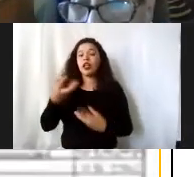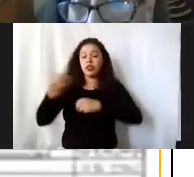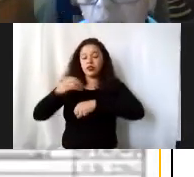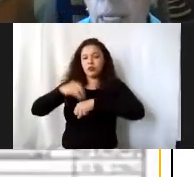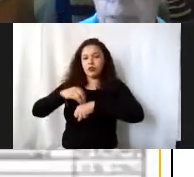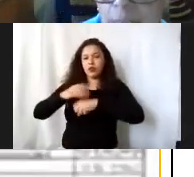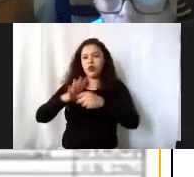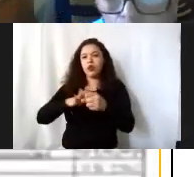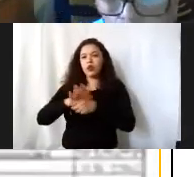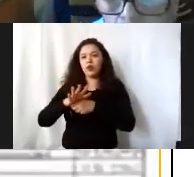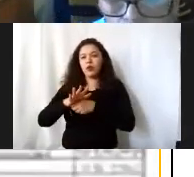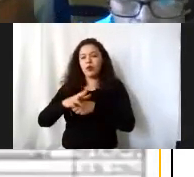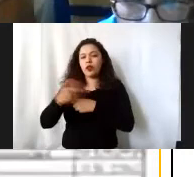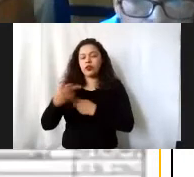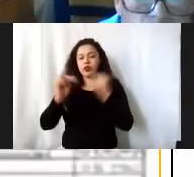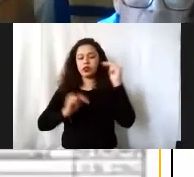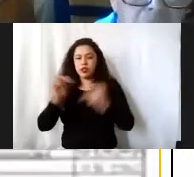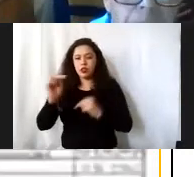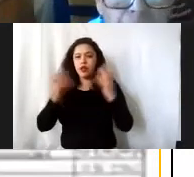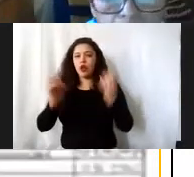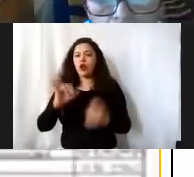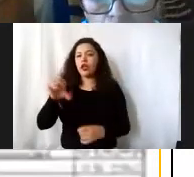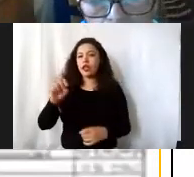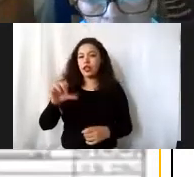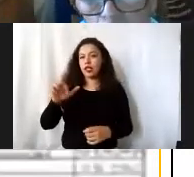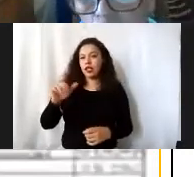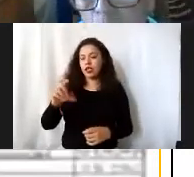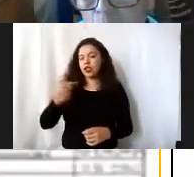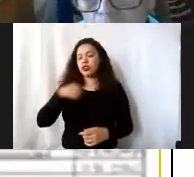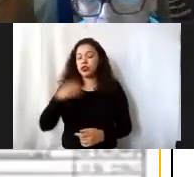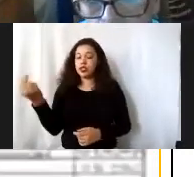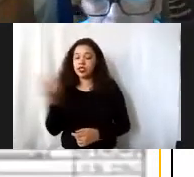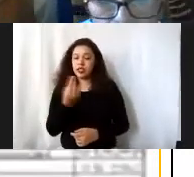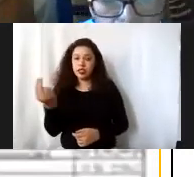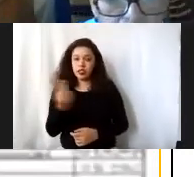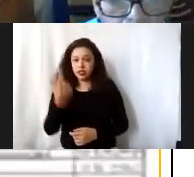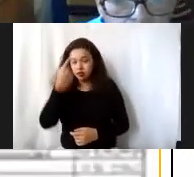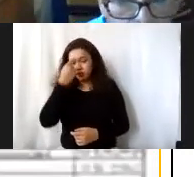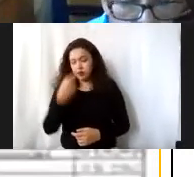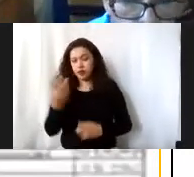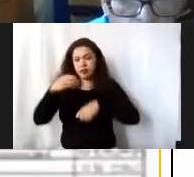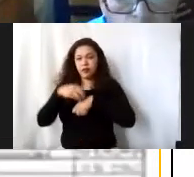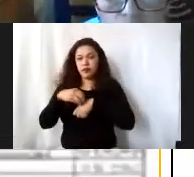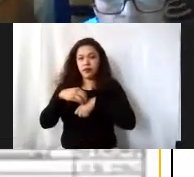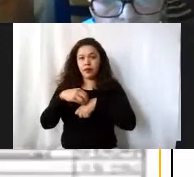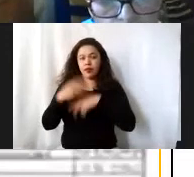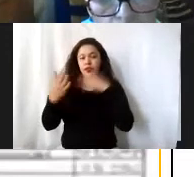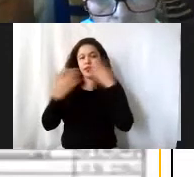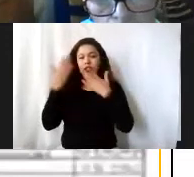cuáles son las categorías o los indicadores que yo requiero que estén presentes en mi estudio